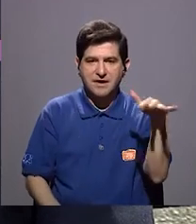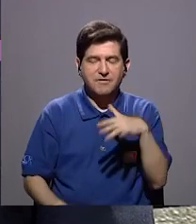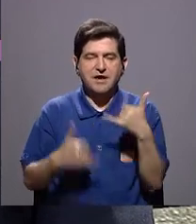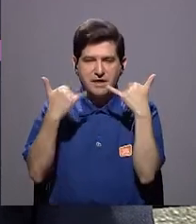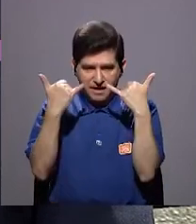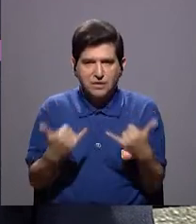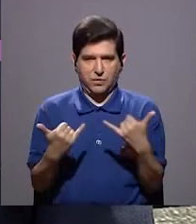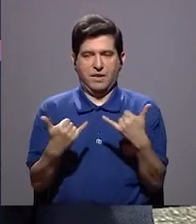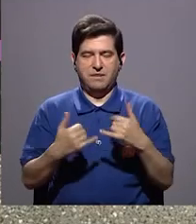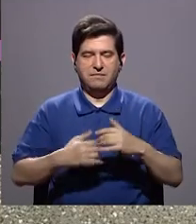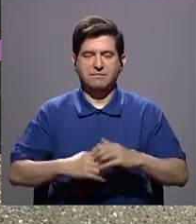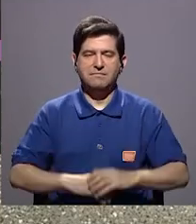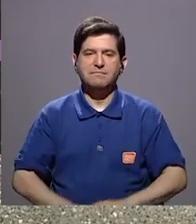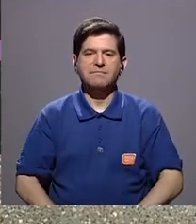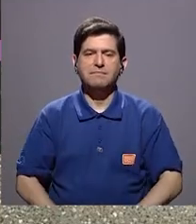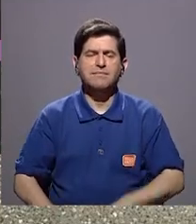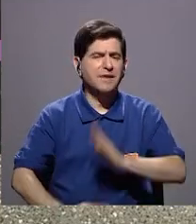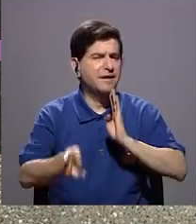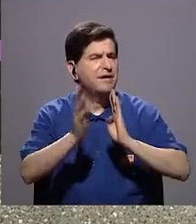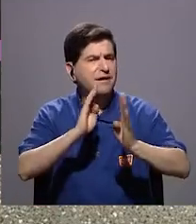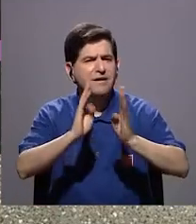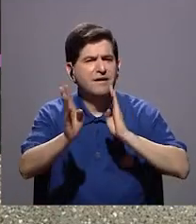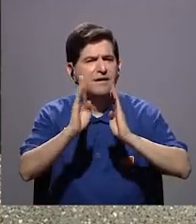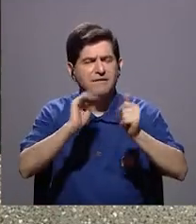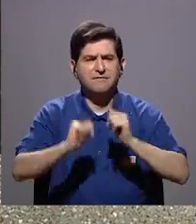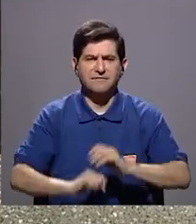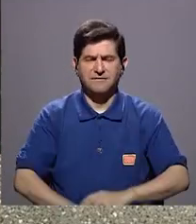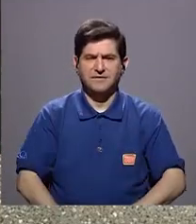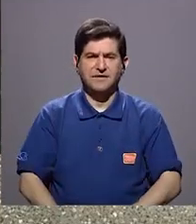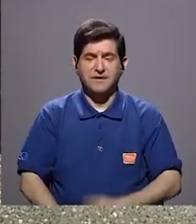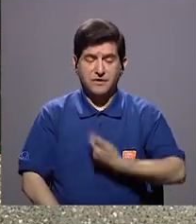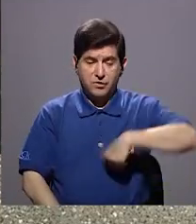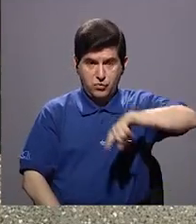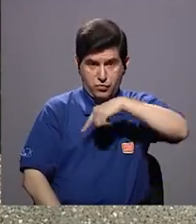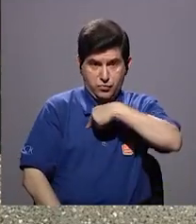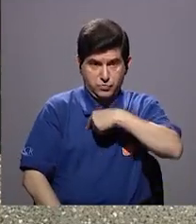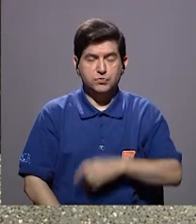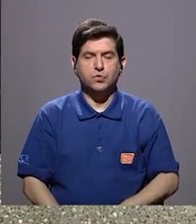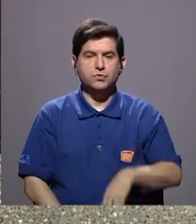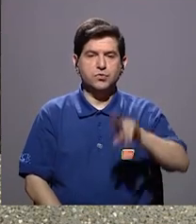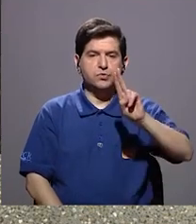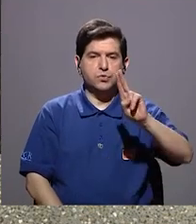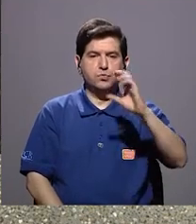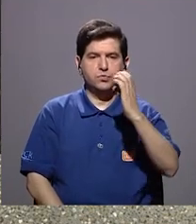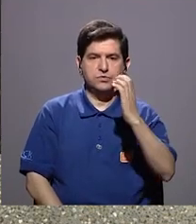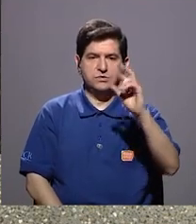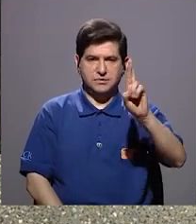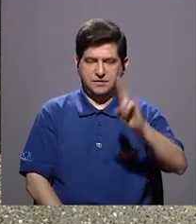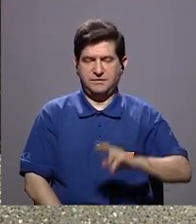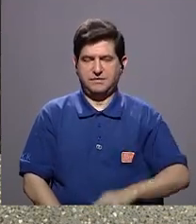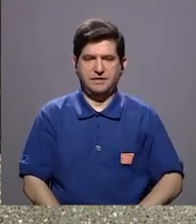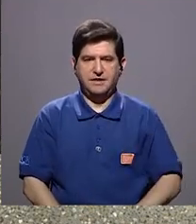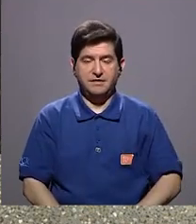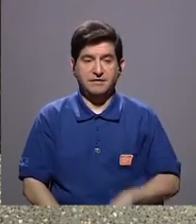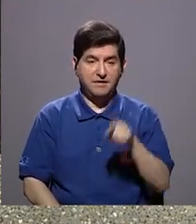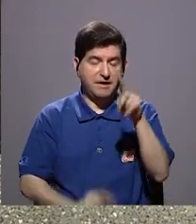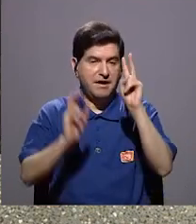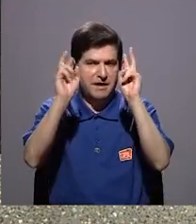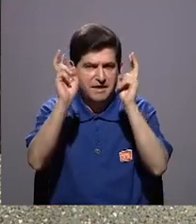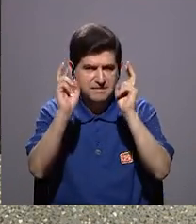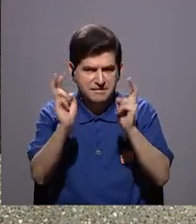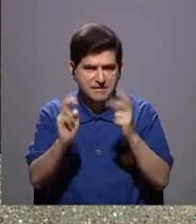realidad en este momento. Bueno, y conversarles que pues, nosotros como Universidad de Costa Rica, pues, en